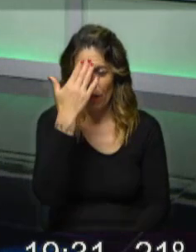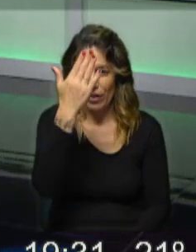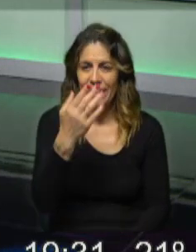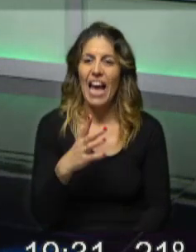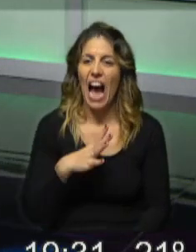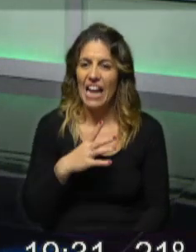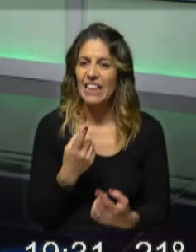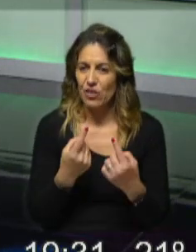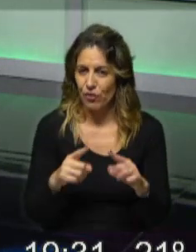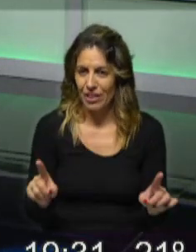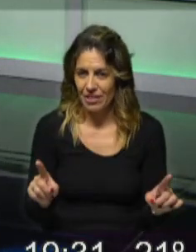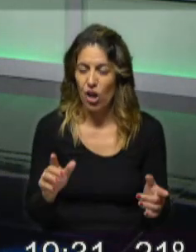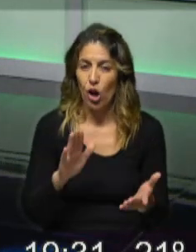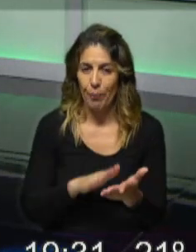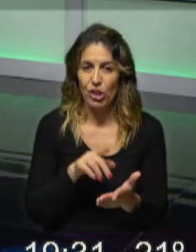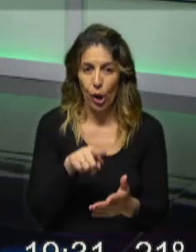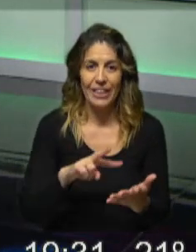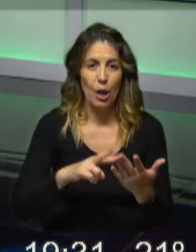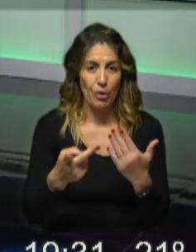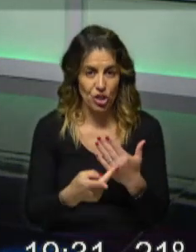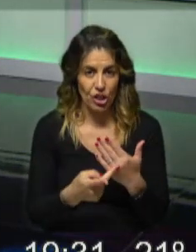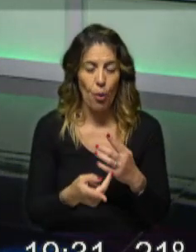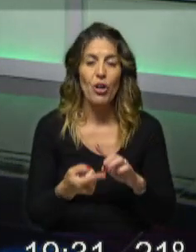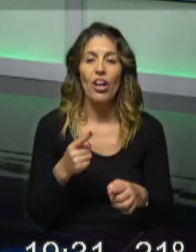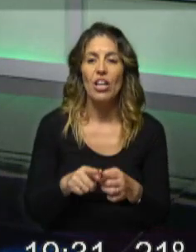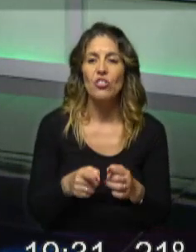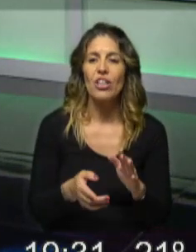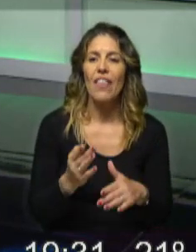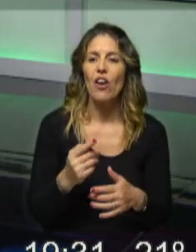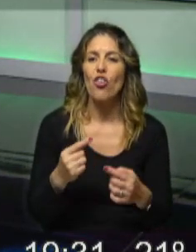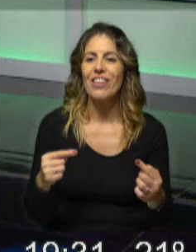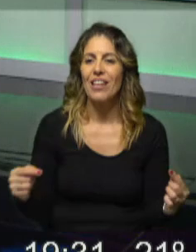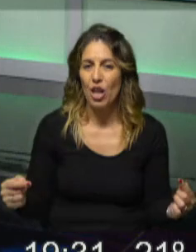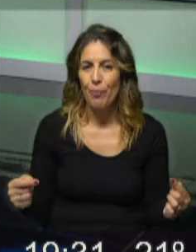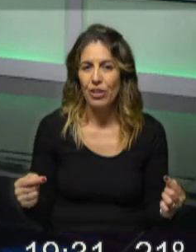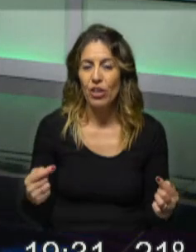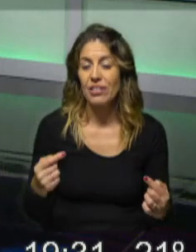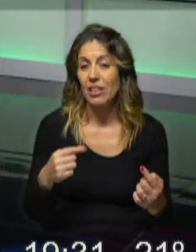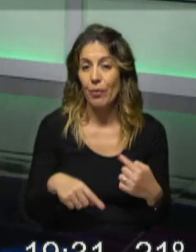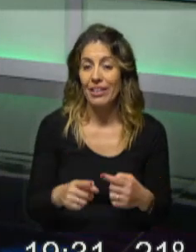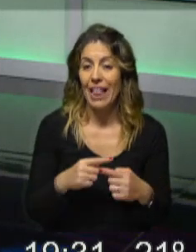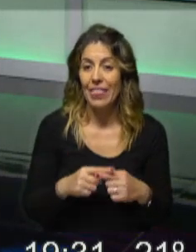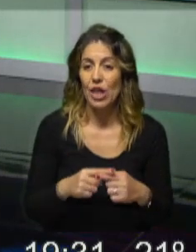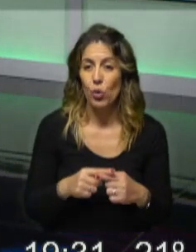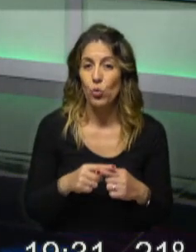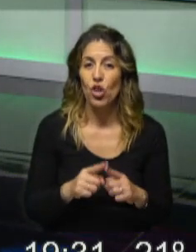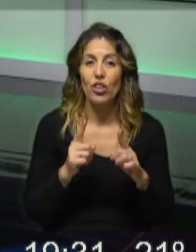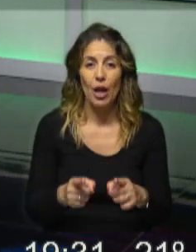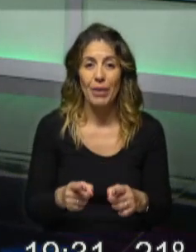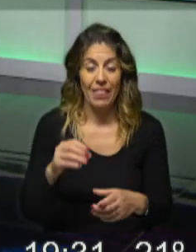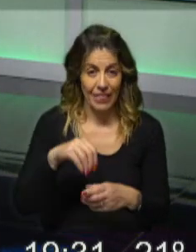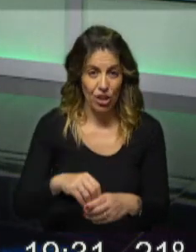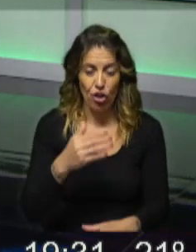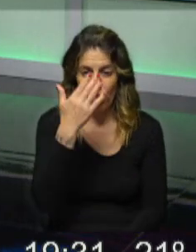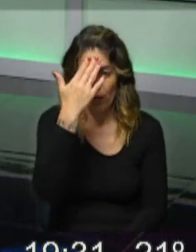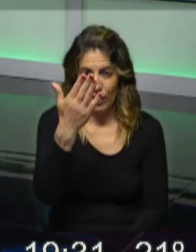diferencias con respecto a este proyecto pero que tienen que ver con una serie de elementos que se van a tener que poner en discusión también dentro del frente